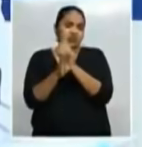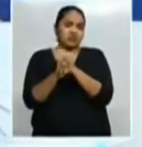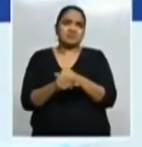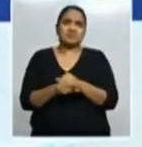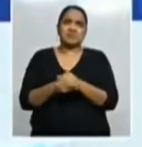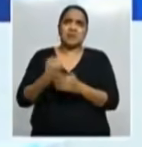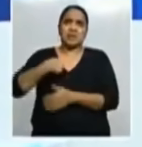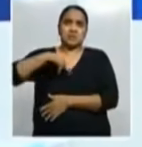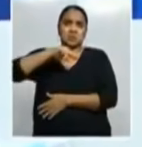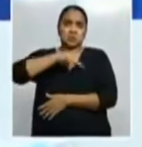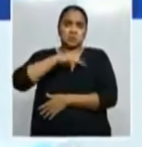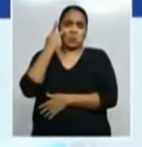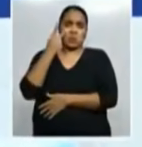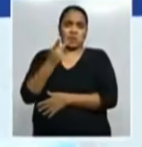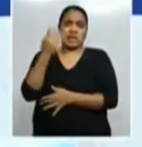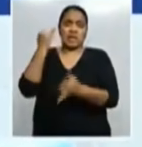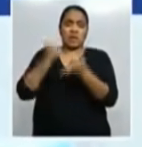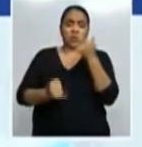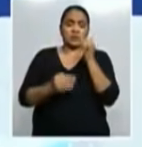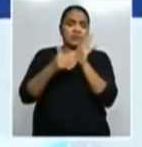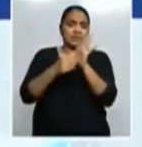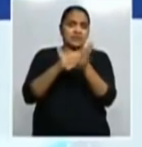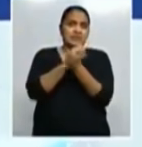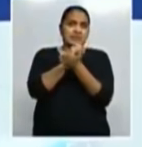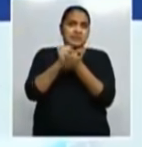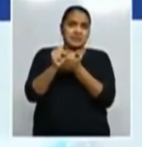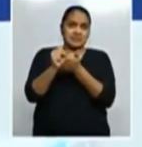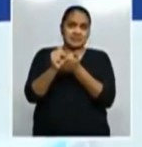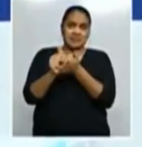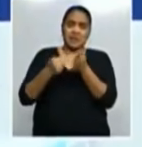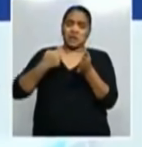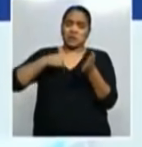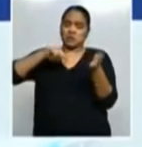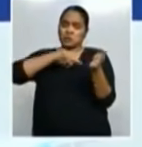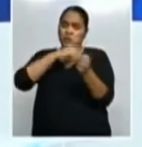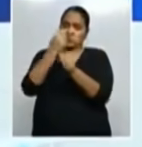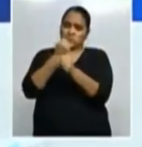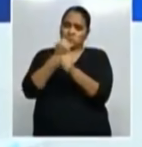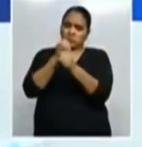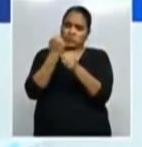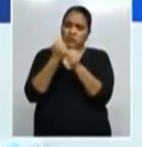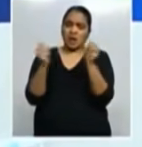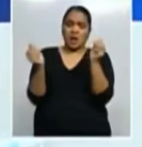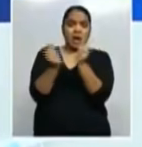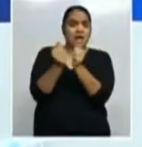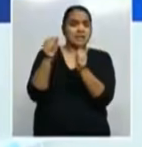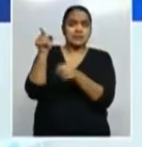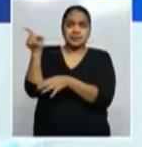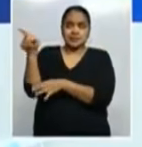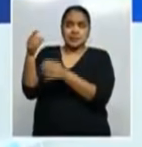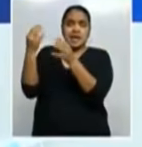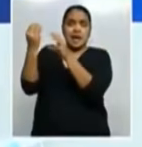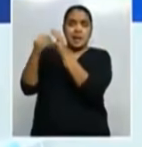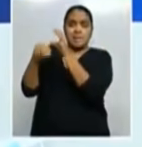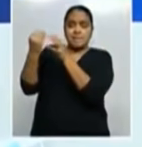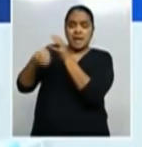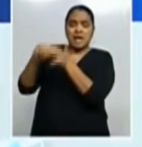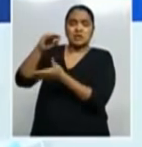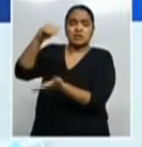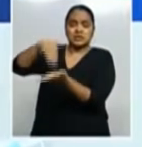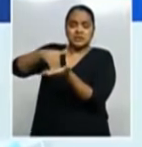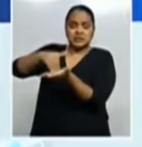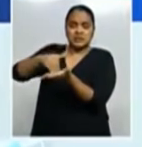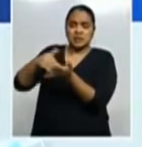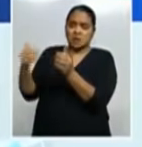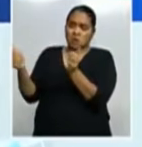hemos estado las últimas semanas trabajando arduamente conjunto con el Banco Central para esquematizar un